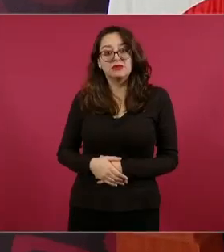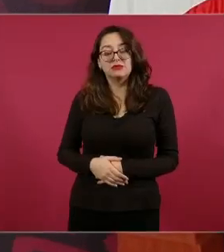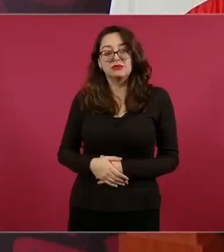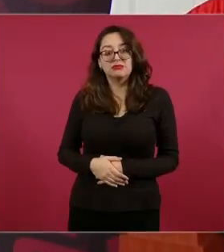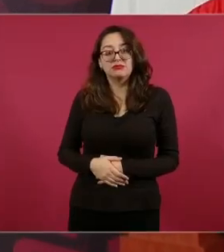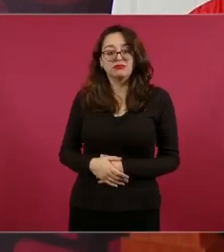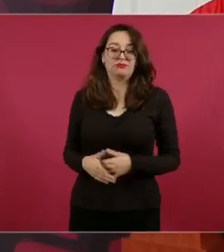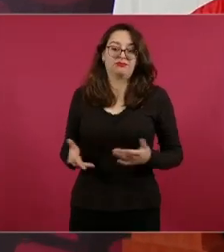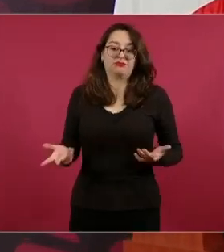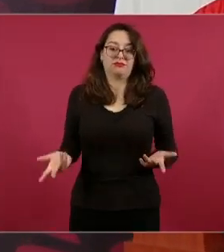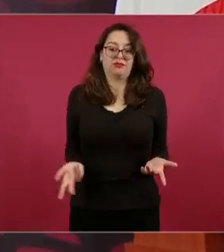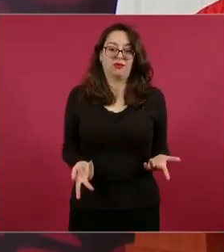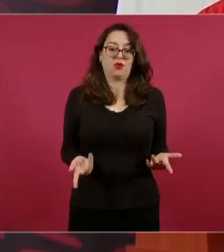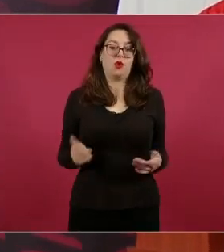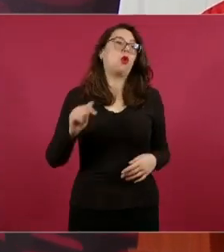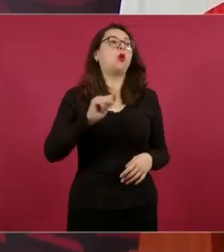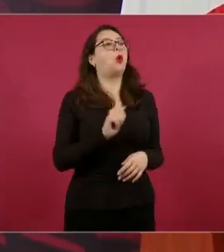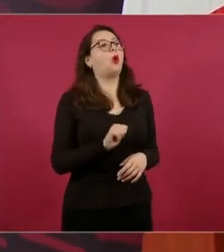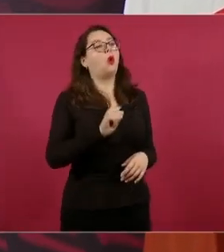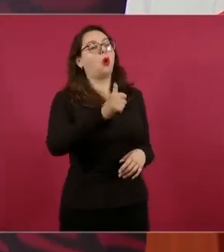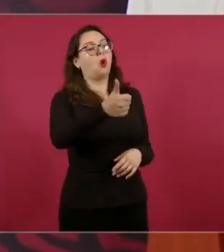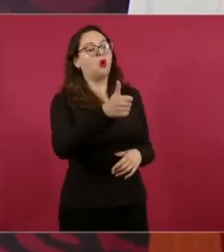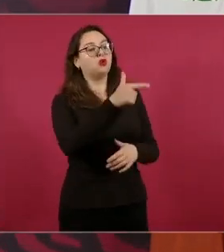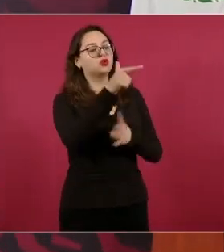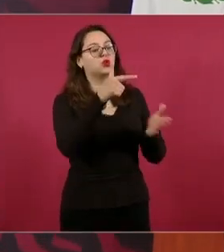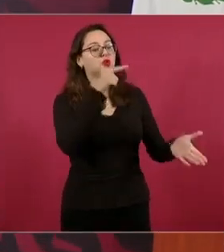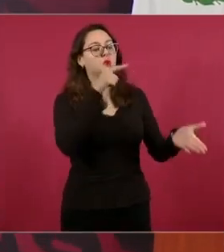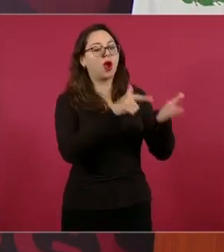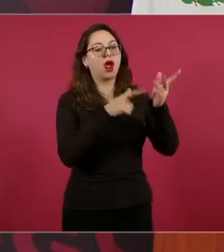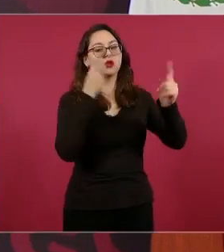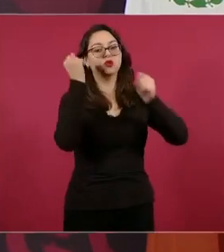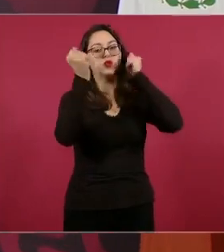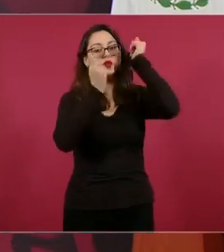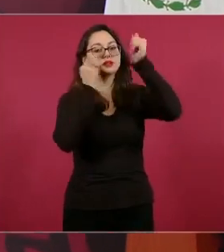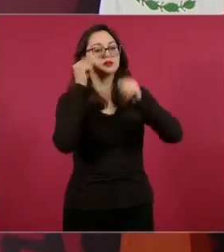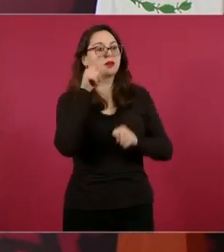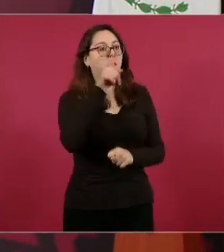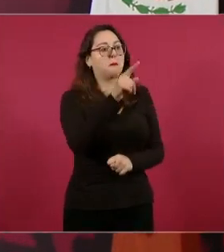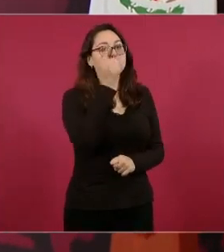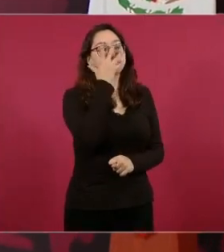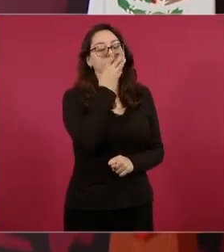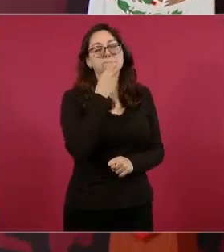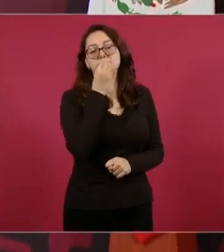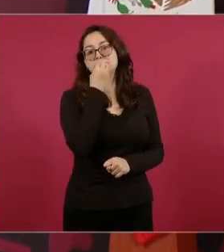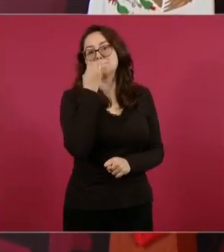sitios turísticos que se promueven mucho,